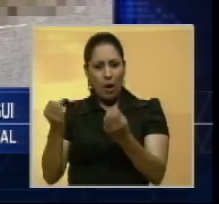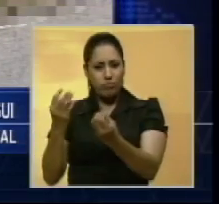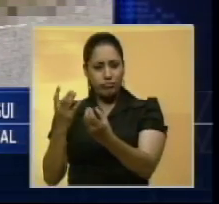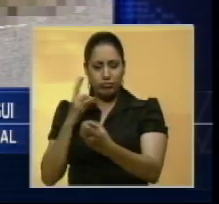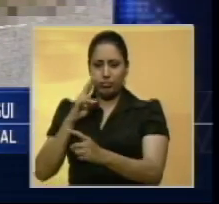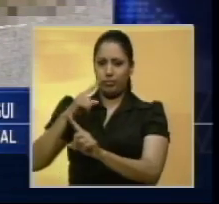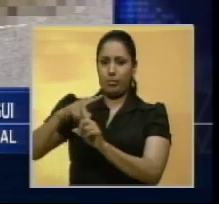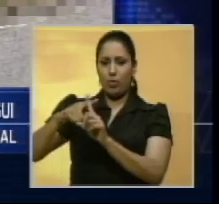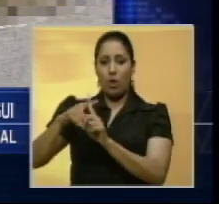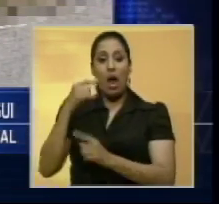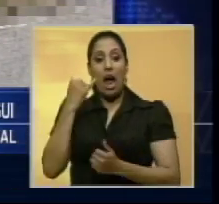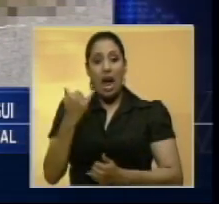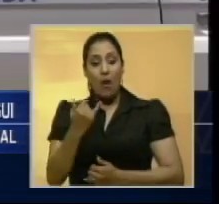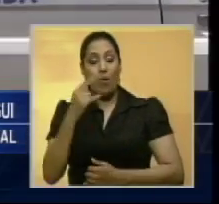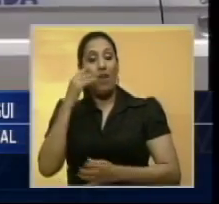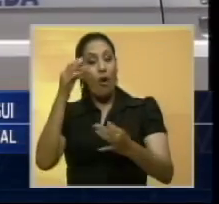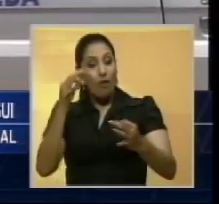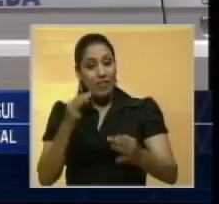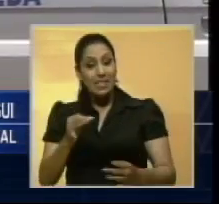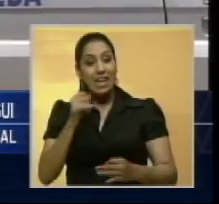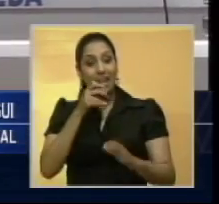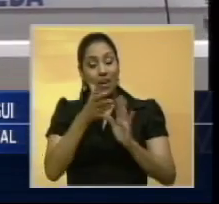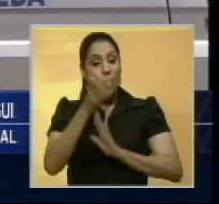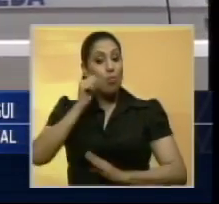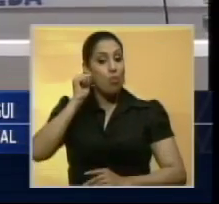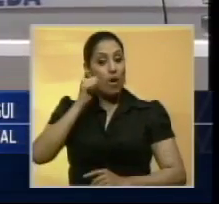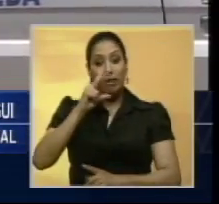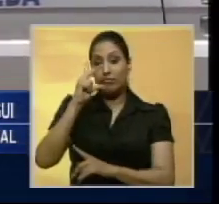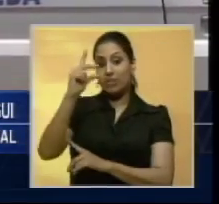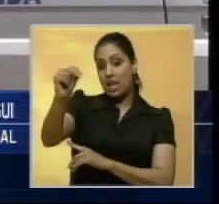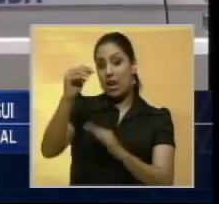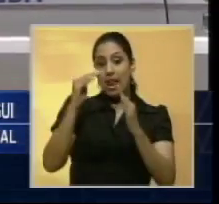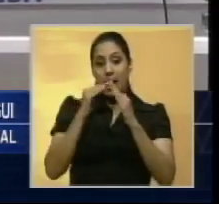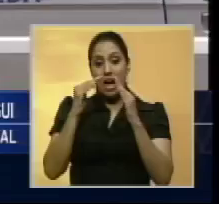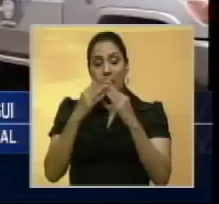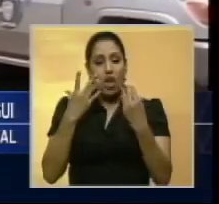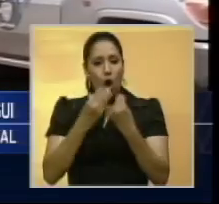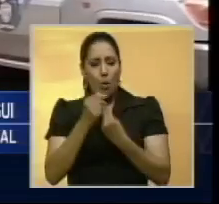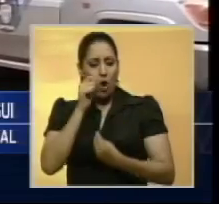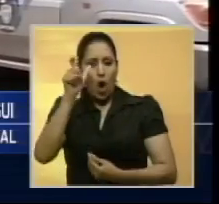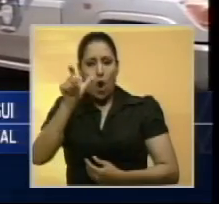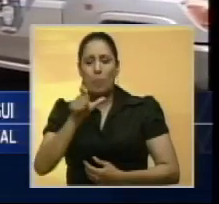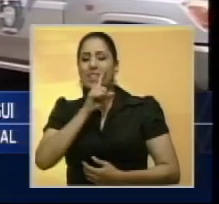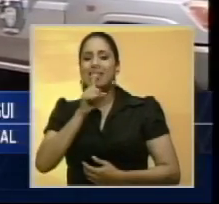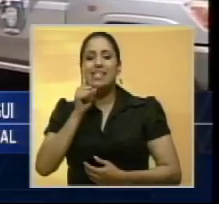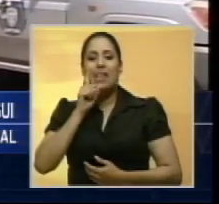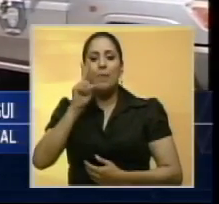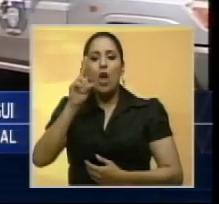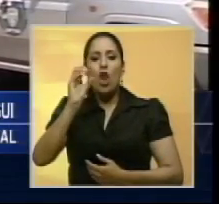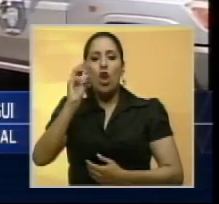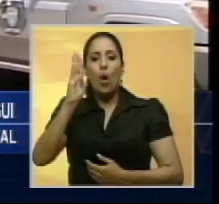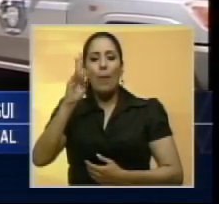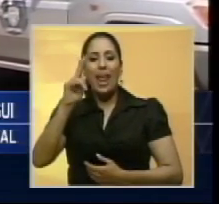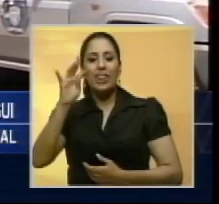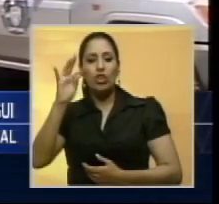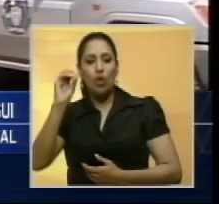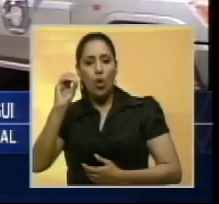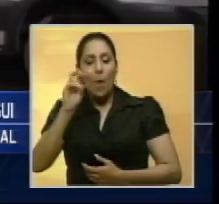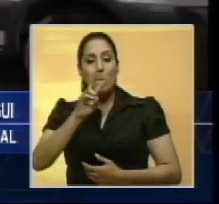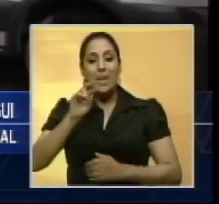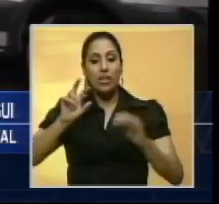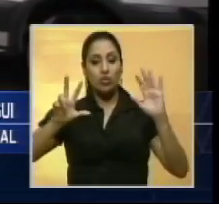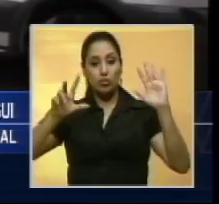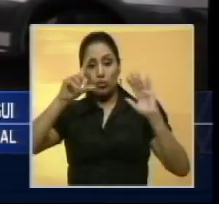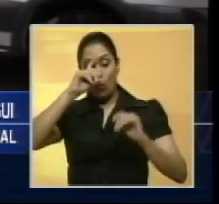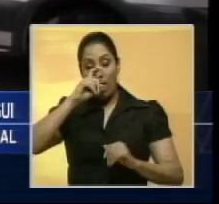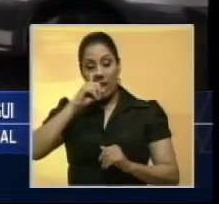capitalino. Extraoficialmente se pudo conocer que la joven salió de su casa acompañada con un sujeto identificado como Roberto Guanare, de